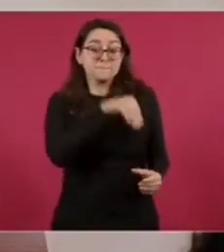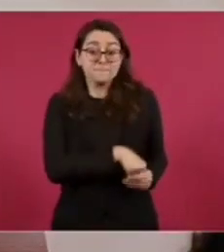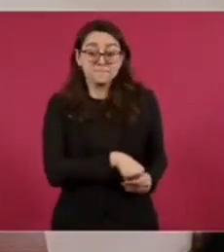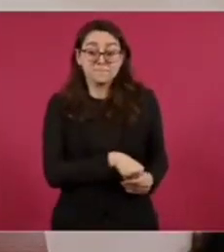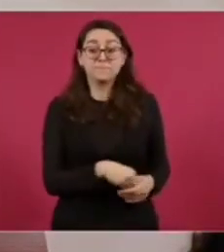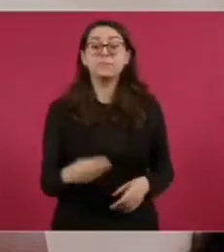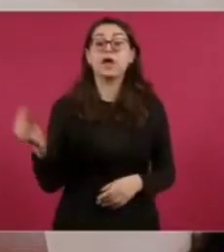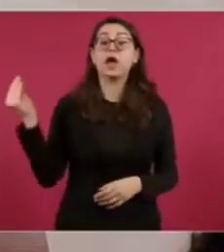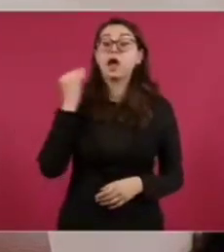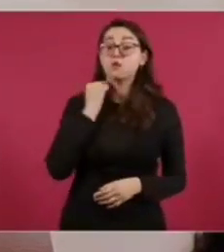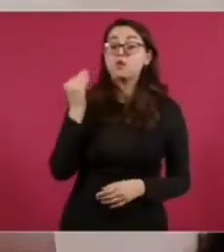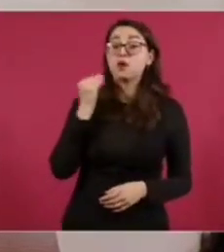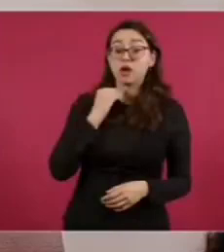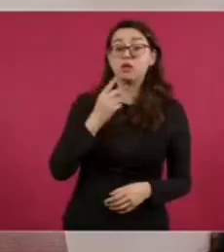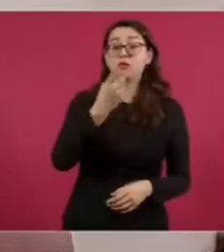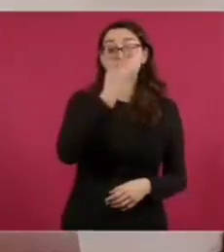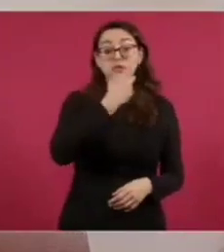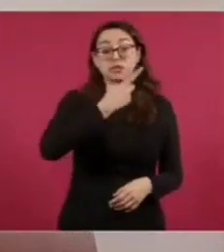aconsejaban los abogados